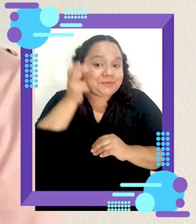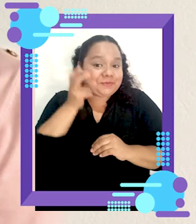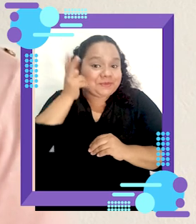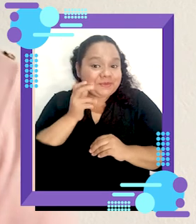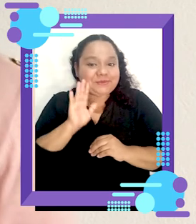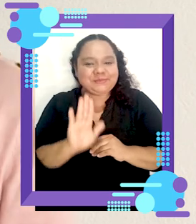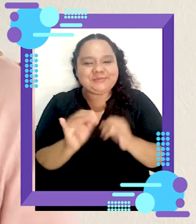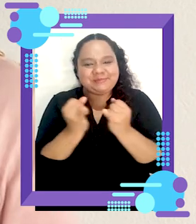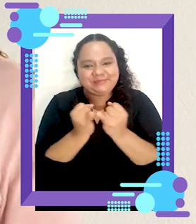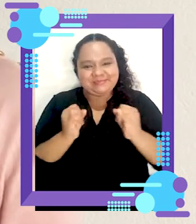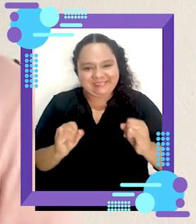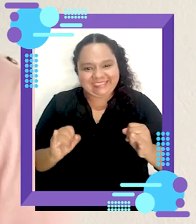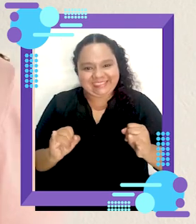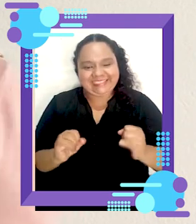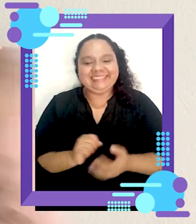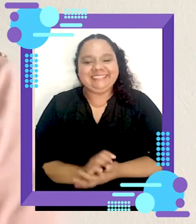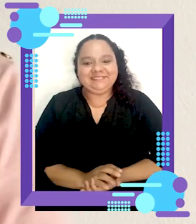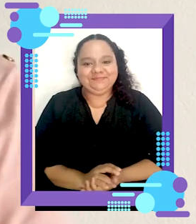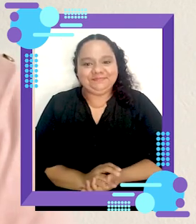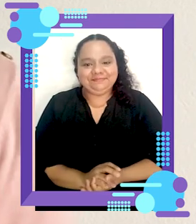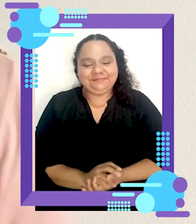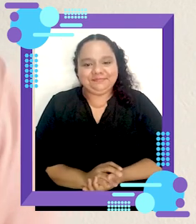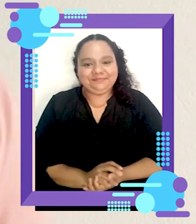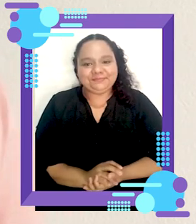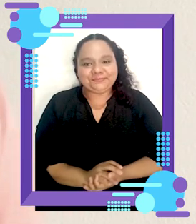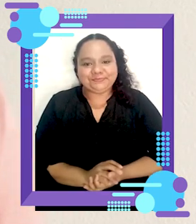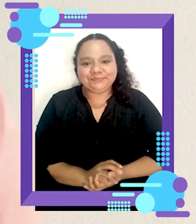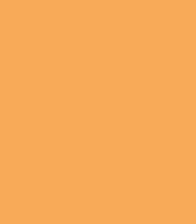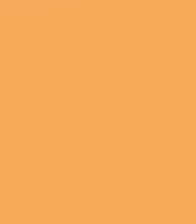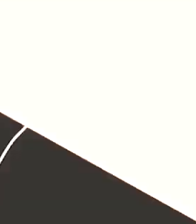podrán escuchar en la lengua miskita. ¡Acompañen!